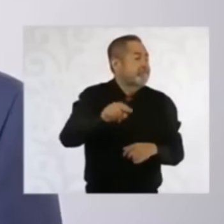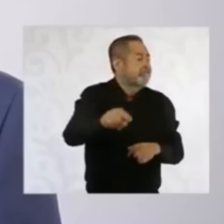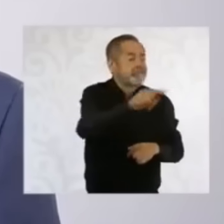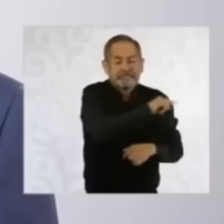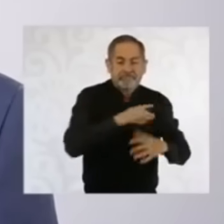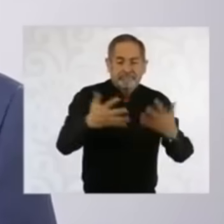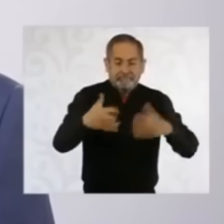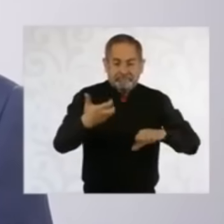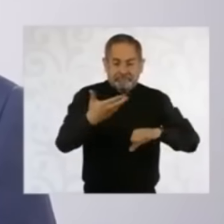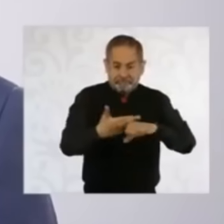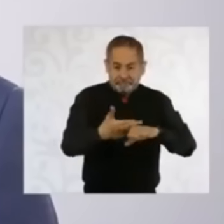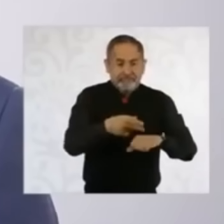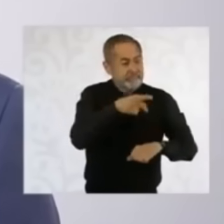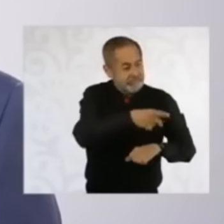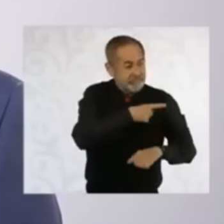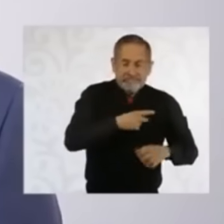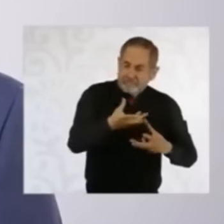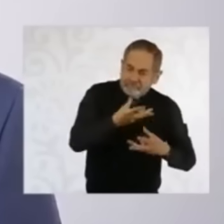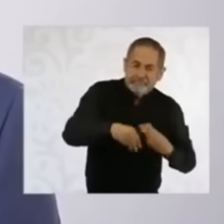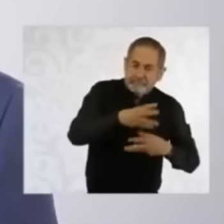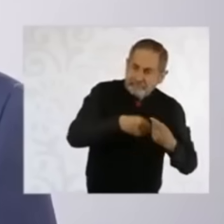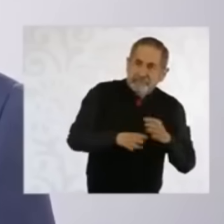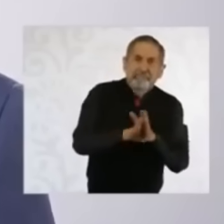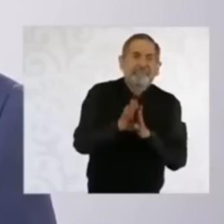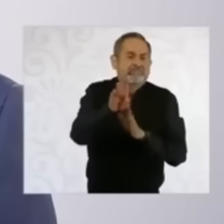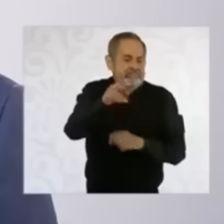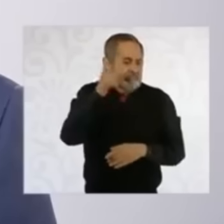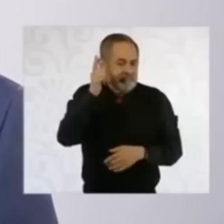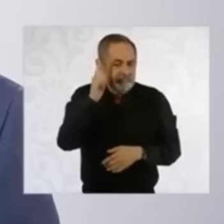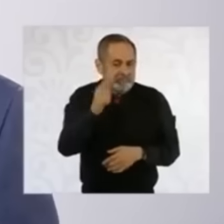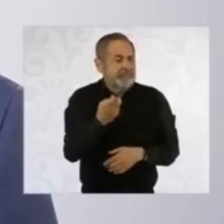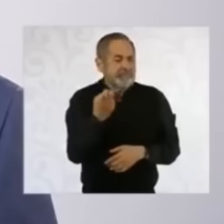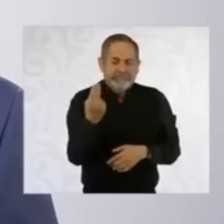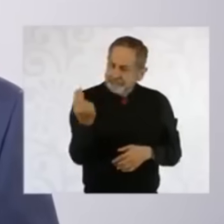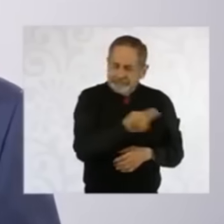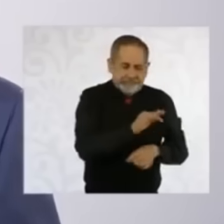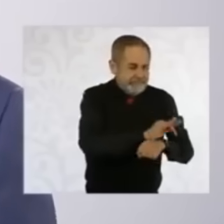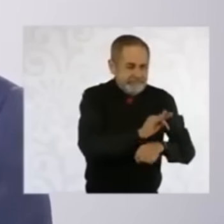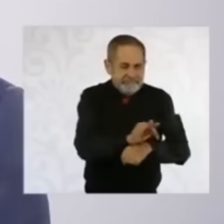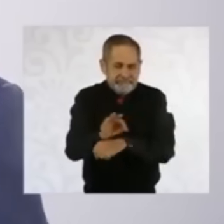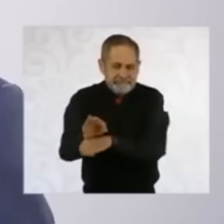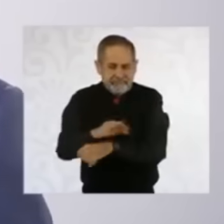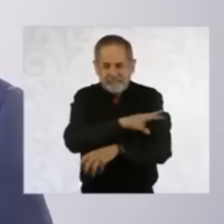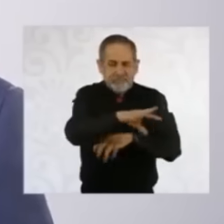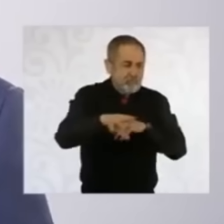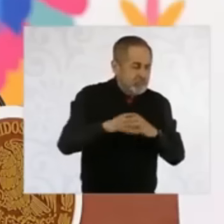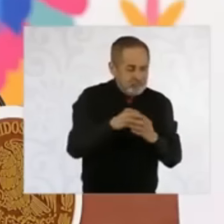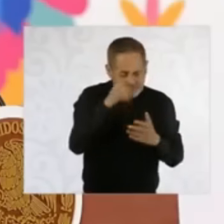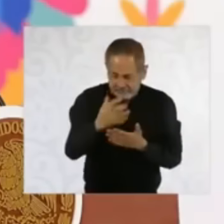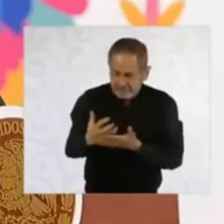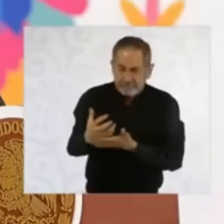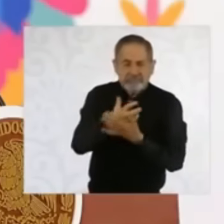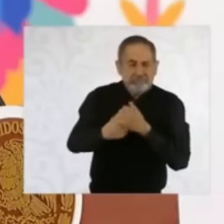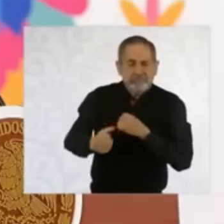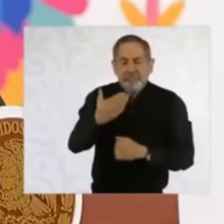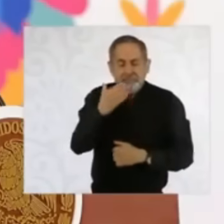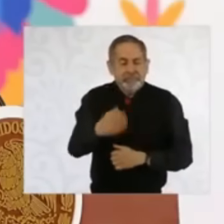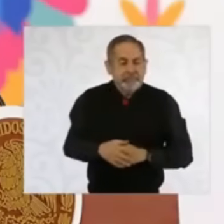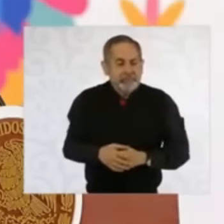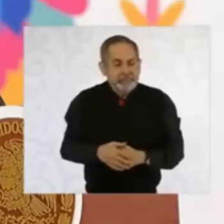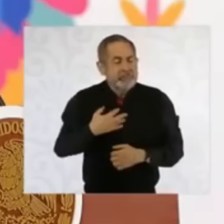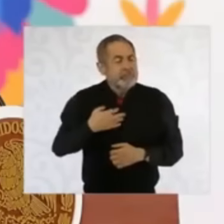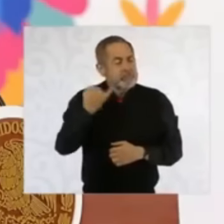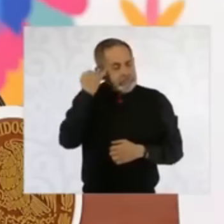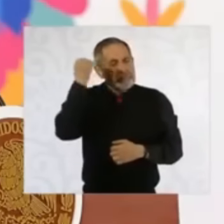temporada electrodomésticos y hasta decoraciones navideñas pero ojo mis amigos que también hay que ser conscientes con nuestras